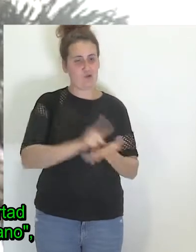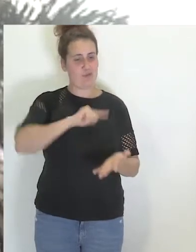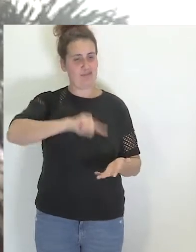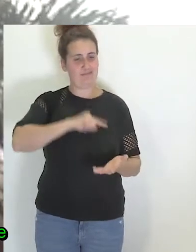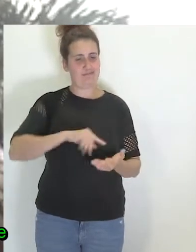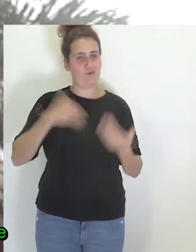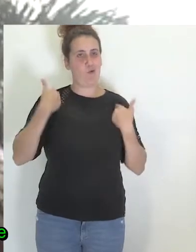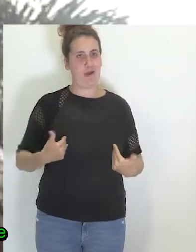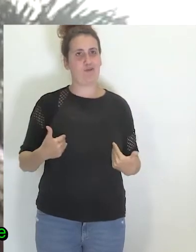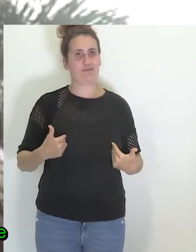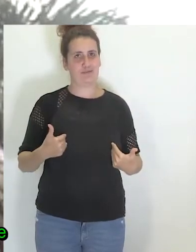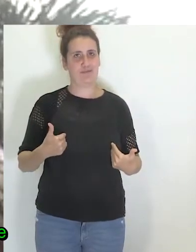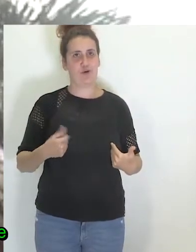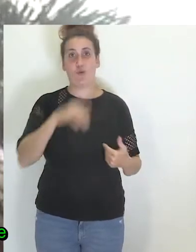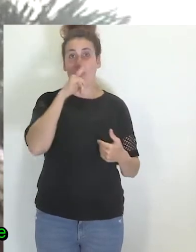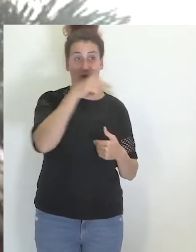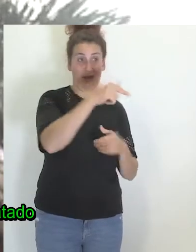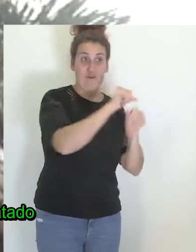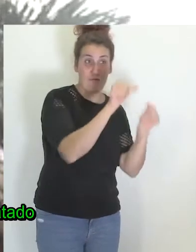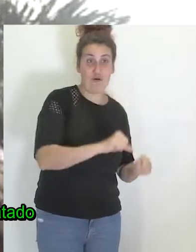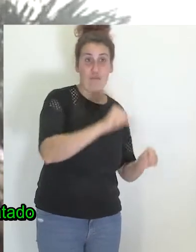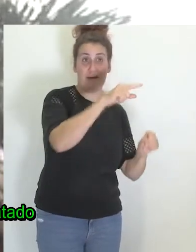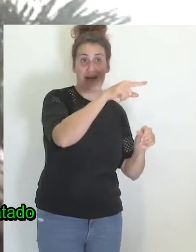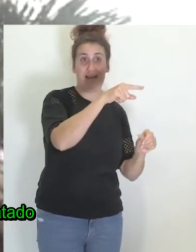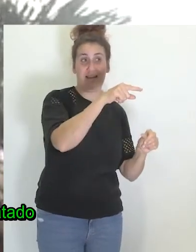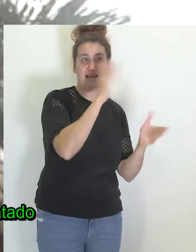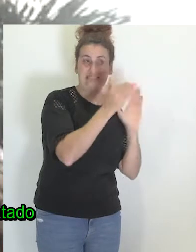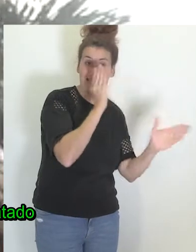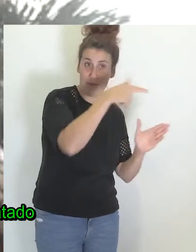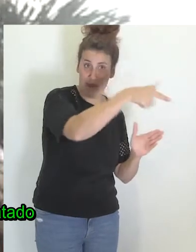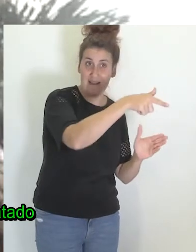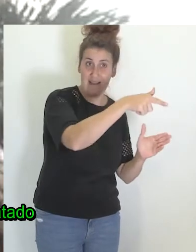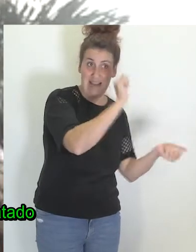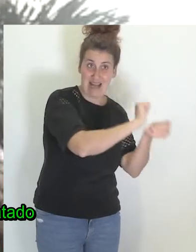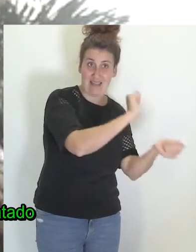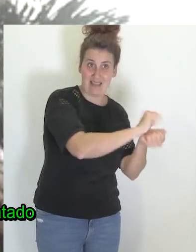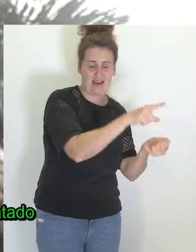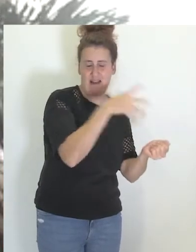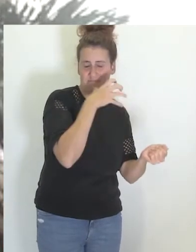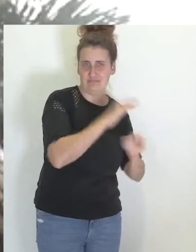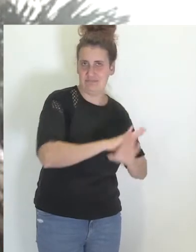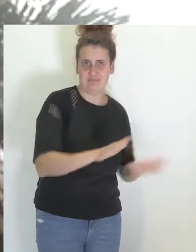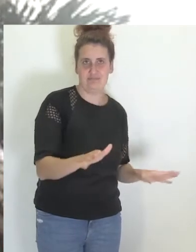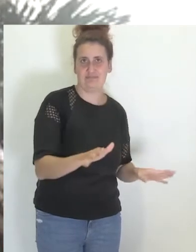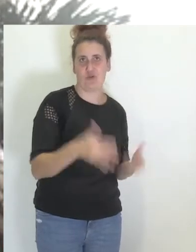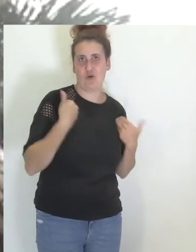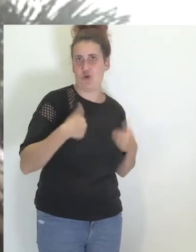humano, porque era deshumanizante la forma en la que les habían tratado sus carceleros.